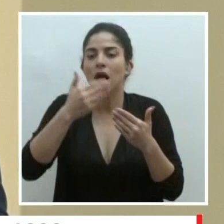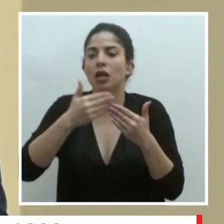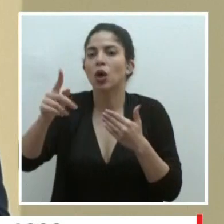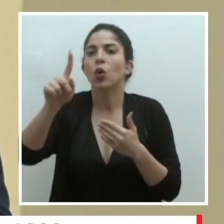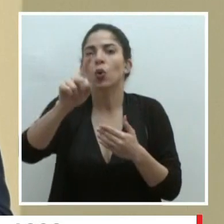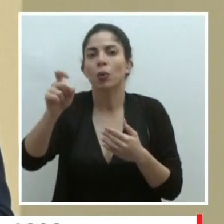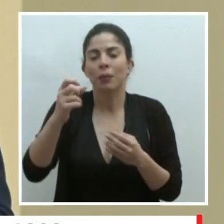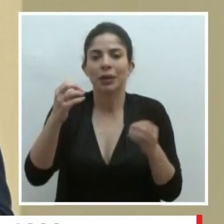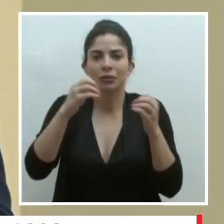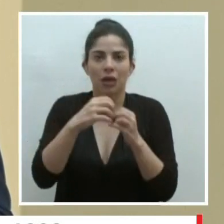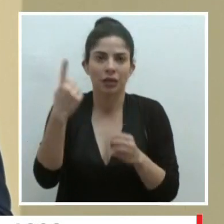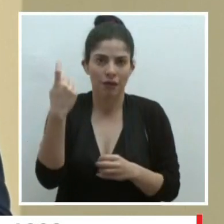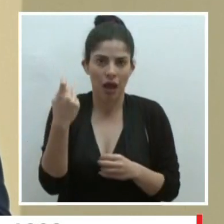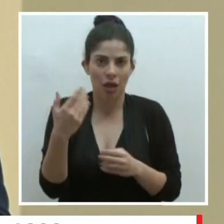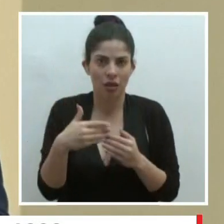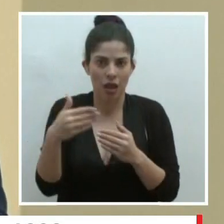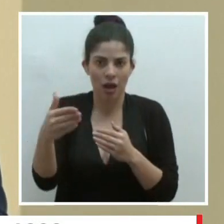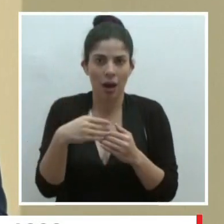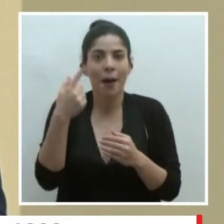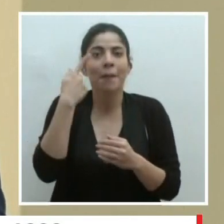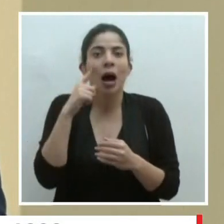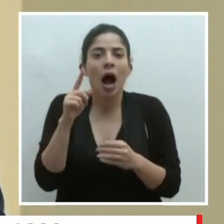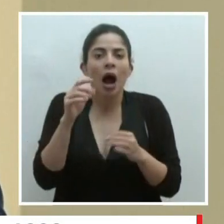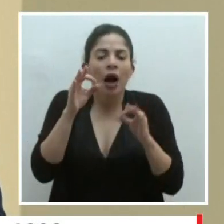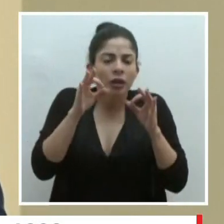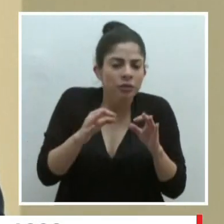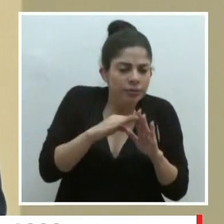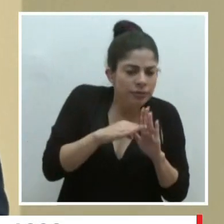mes para justamente definir esos